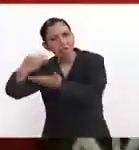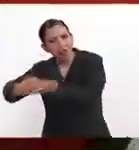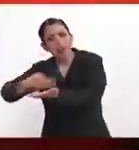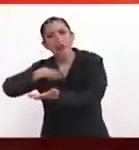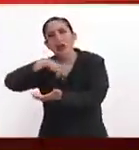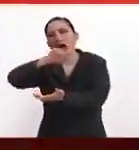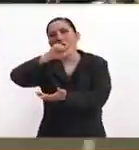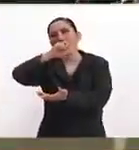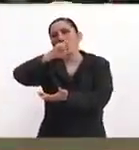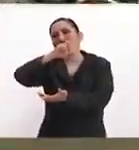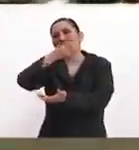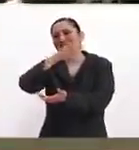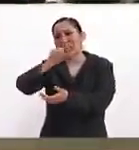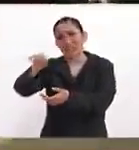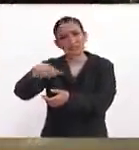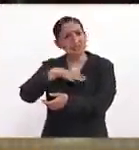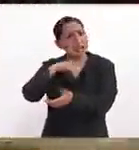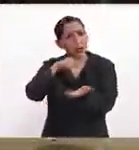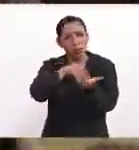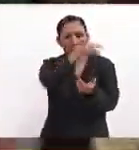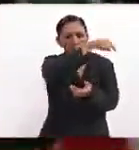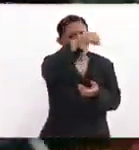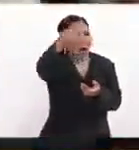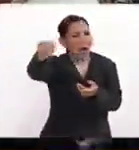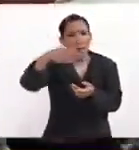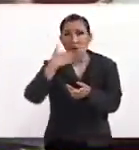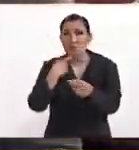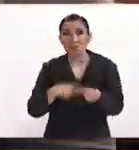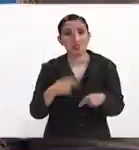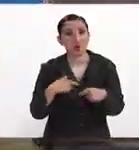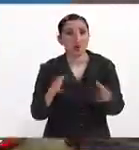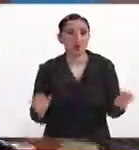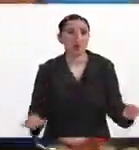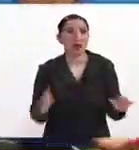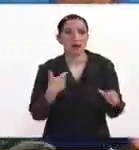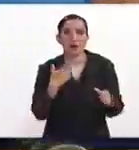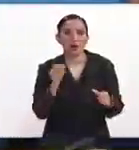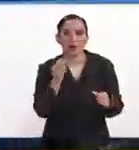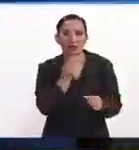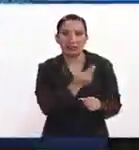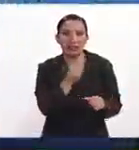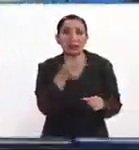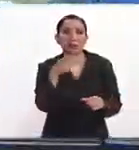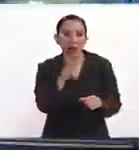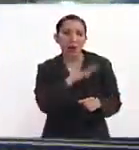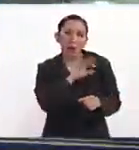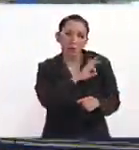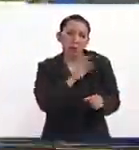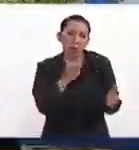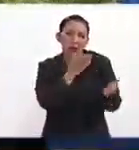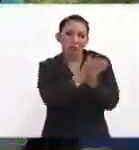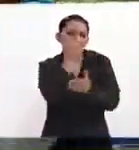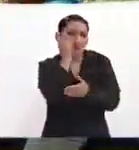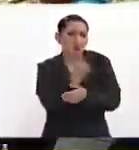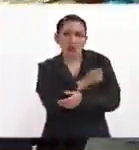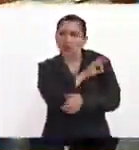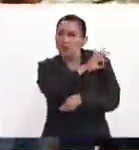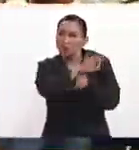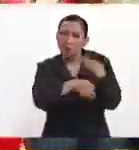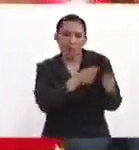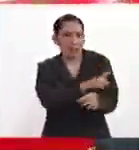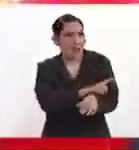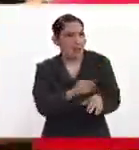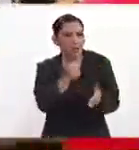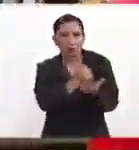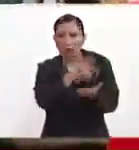recuento, en muchos de estos albergues y refugios no hay gente, que bueno, porque no se está necesitando, pero hay esa posibilidad. En todas las delegaciones de la